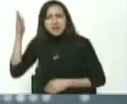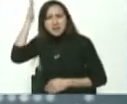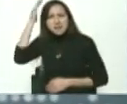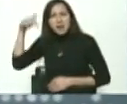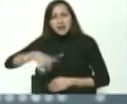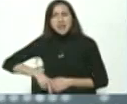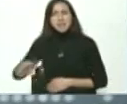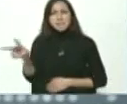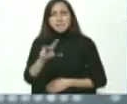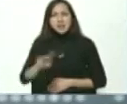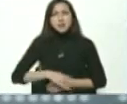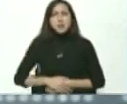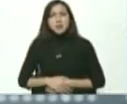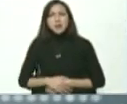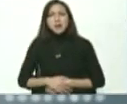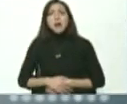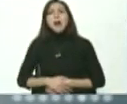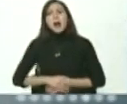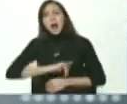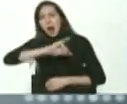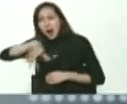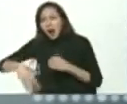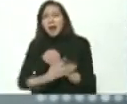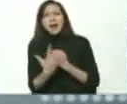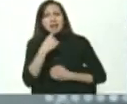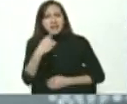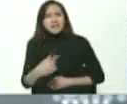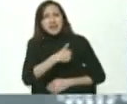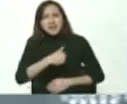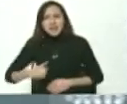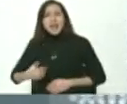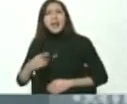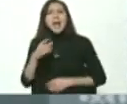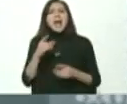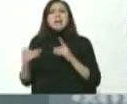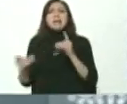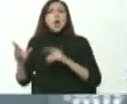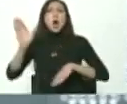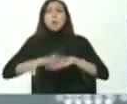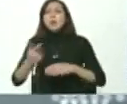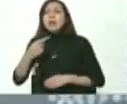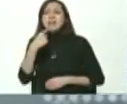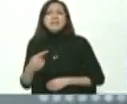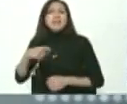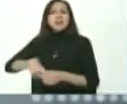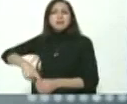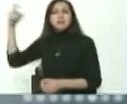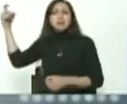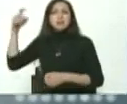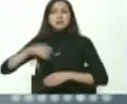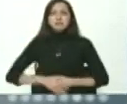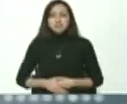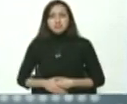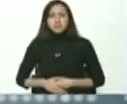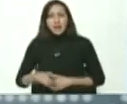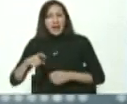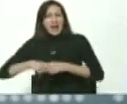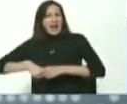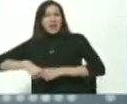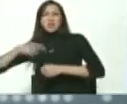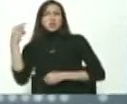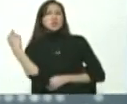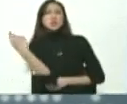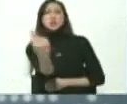venezolana que el Bobolongo sale hoy a decir que quiere diálogo porque se quedó por fuera de todo, aislado,